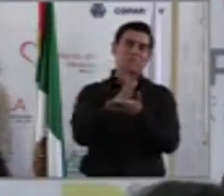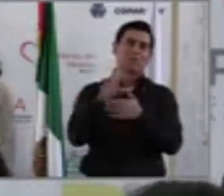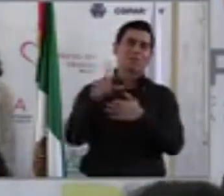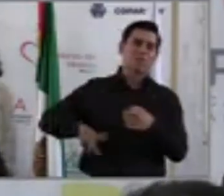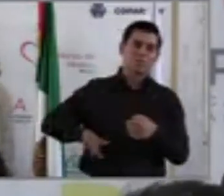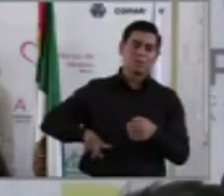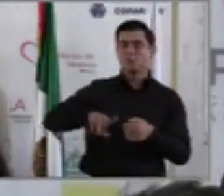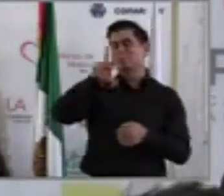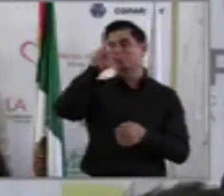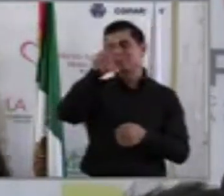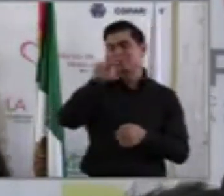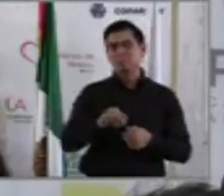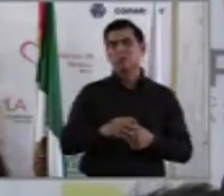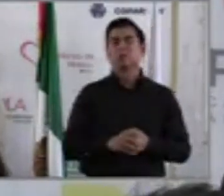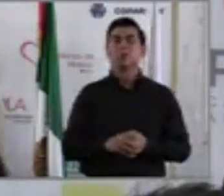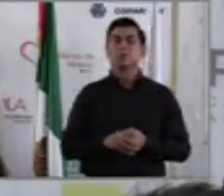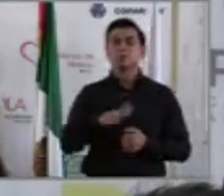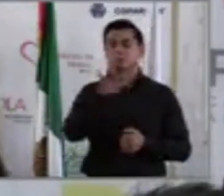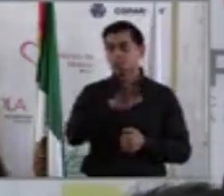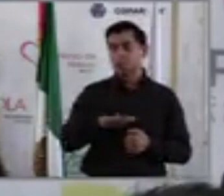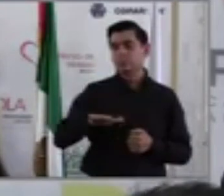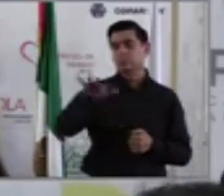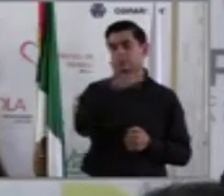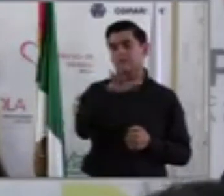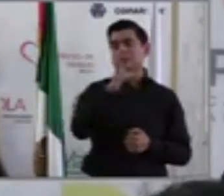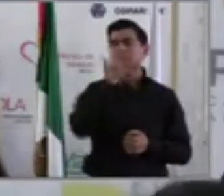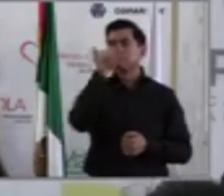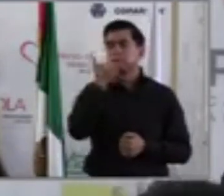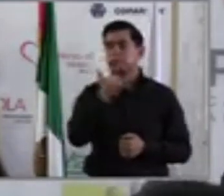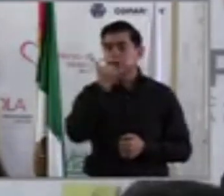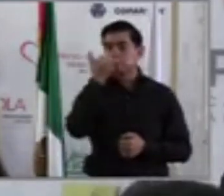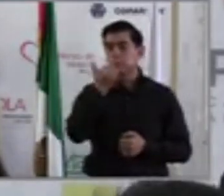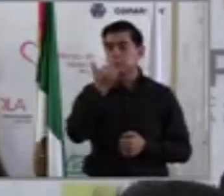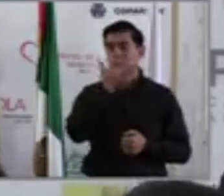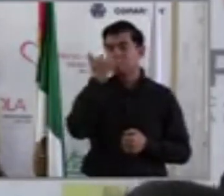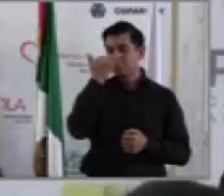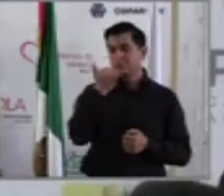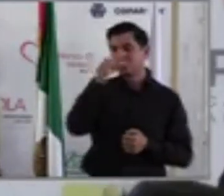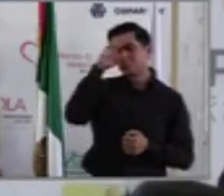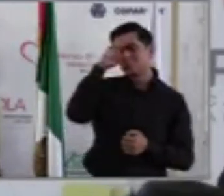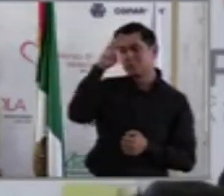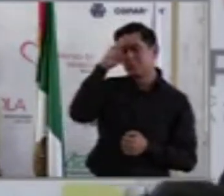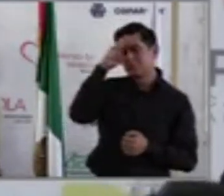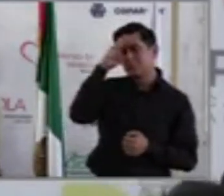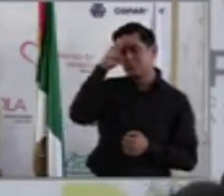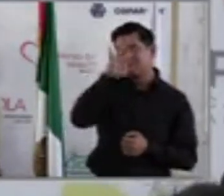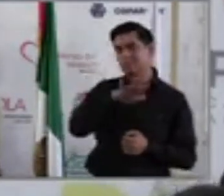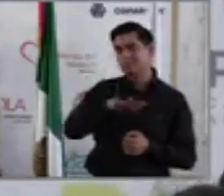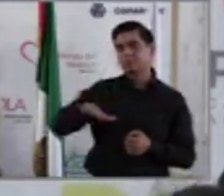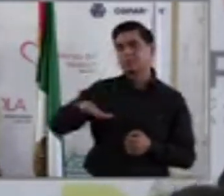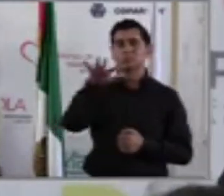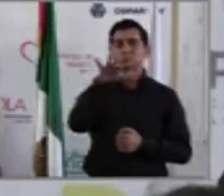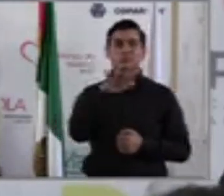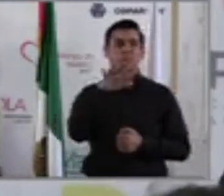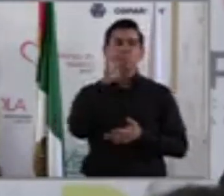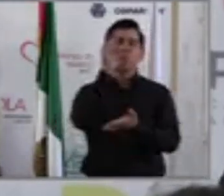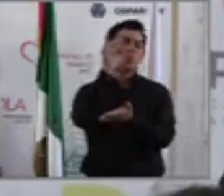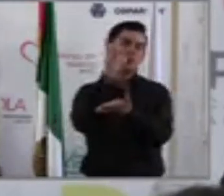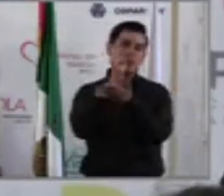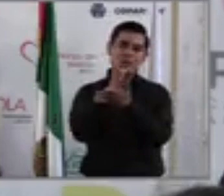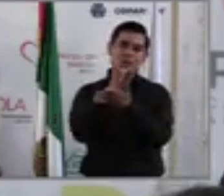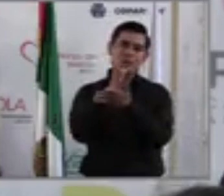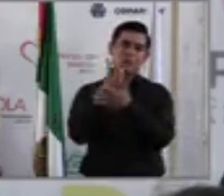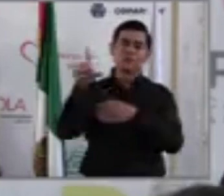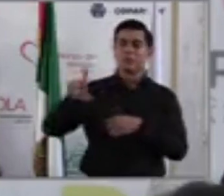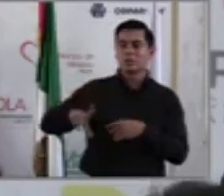gobierno. Estamos muy equivocados si pensamos que las soluciones solo van a venir